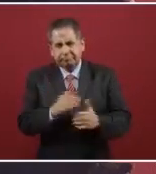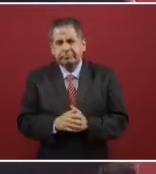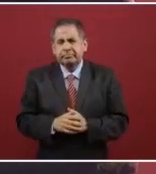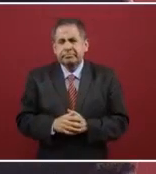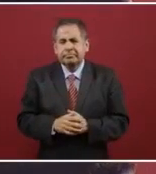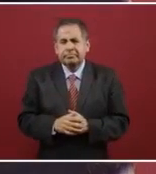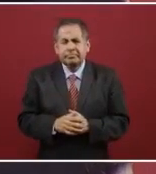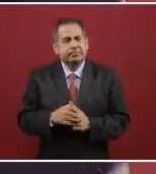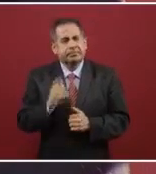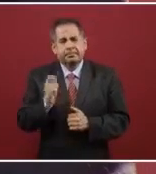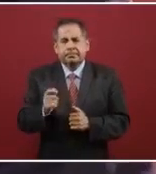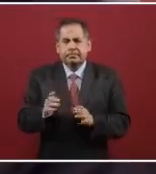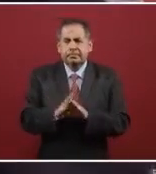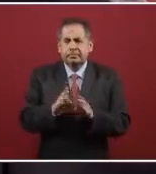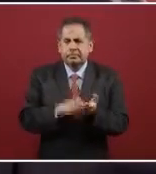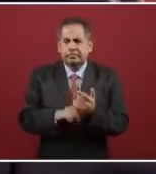no debe de